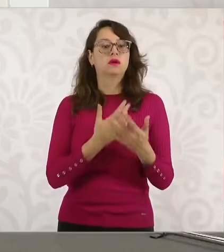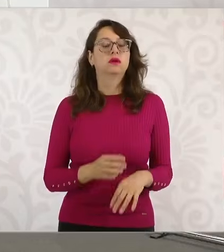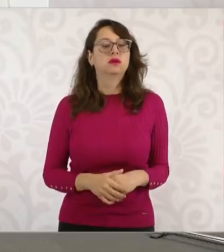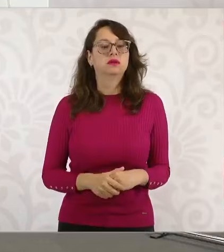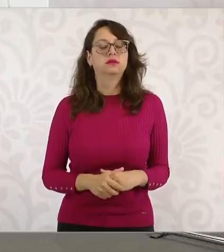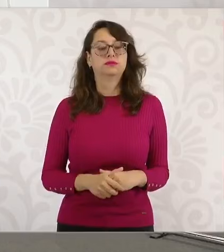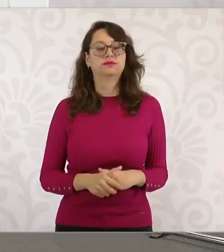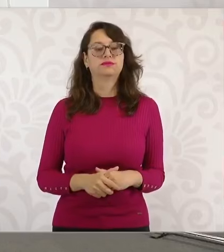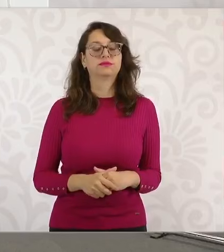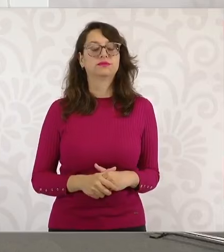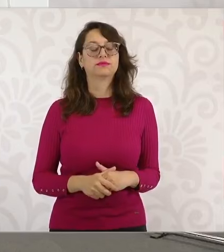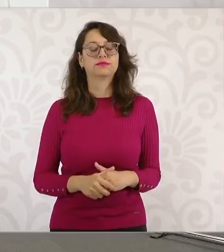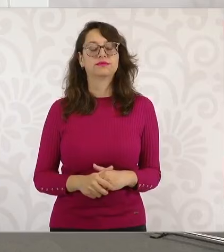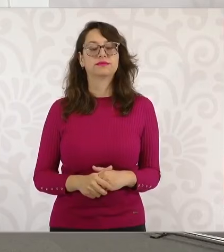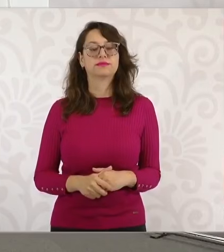el deseo de